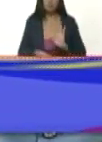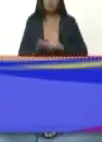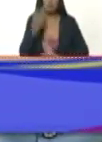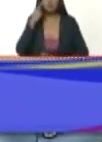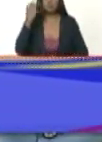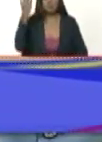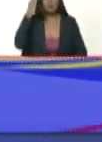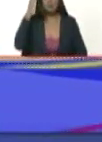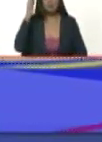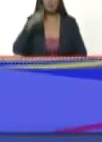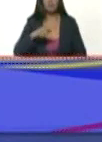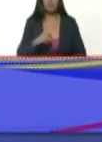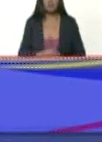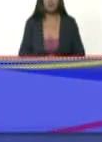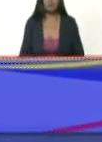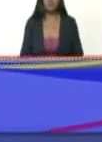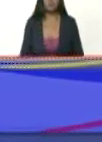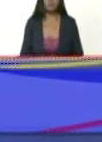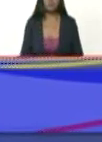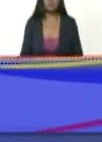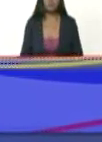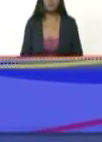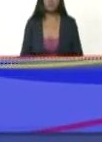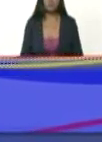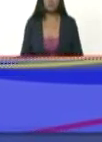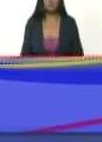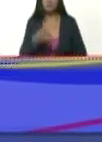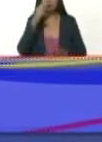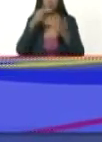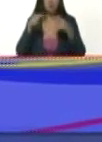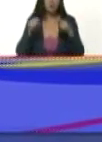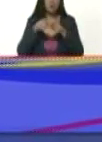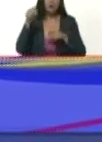saber que lo que conmemoramos hoy